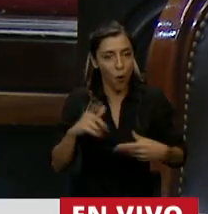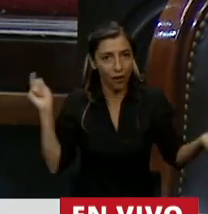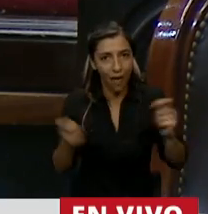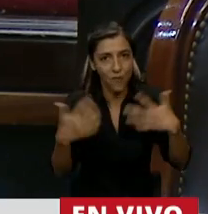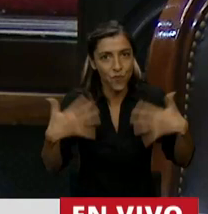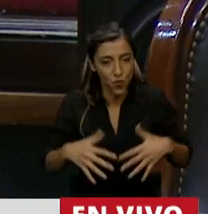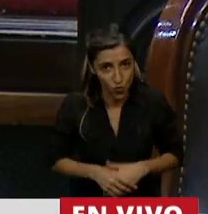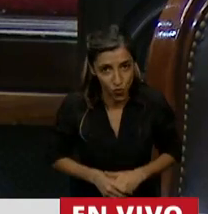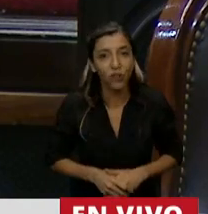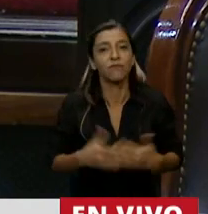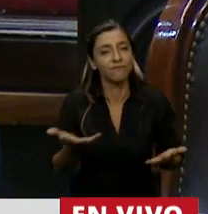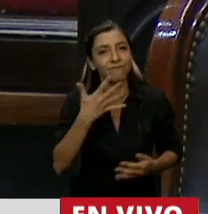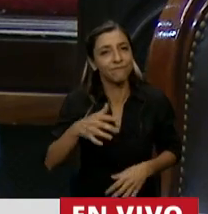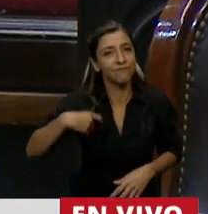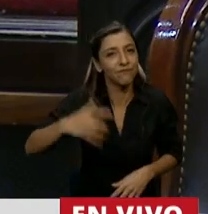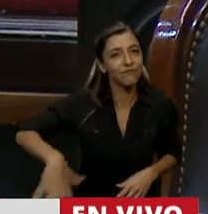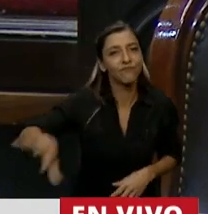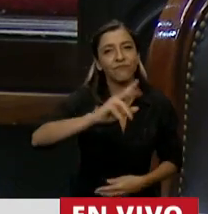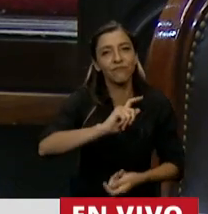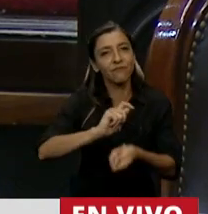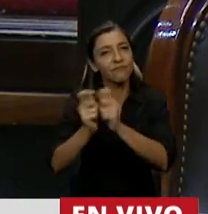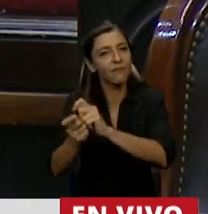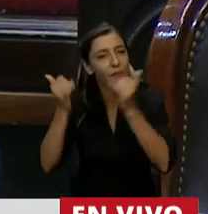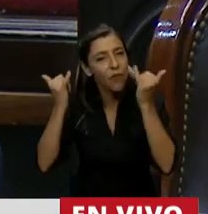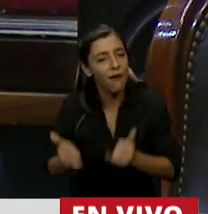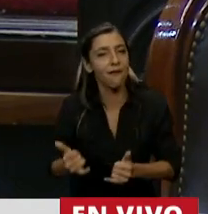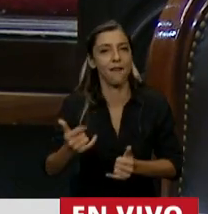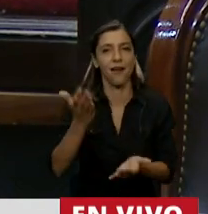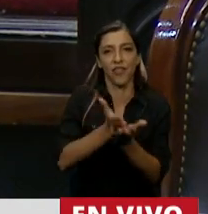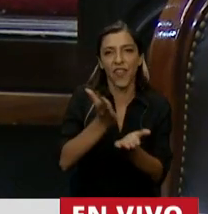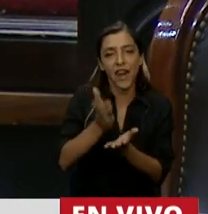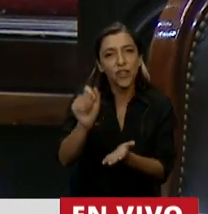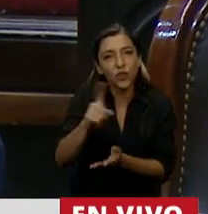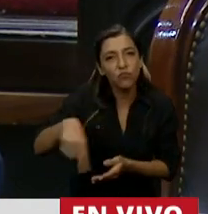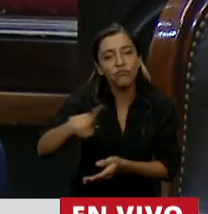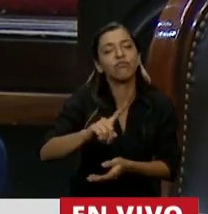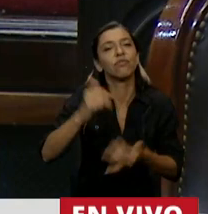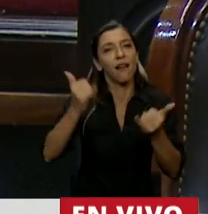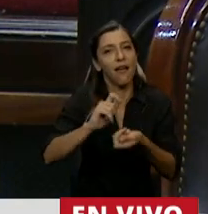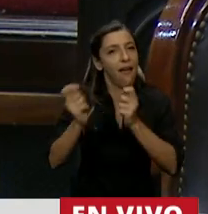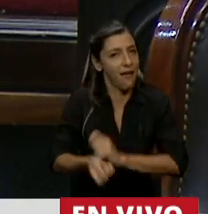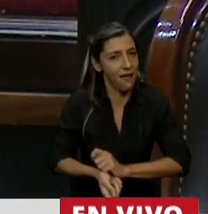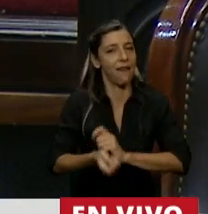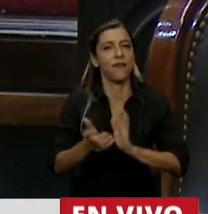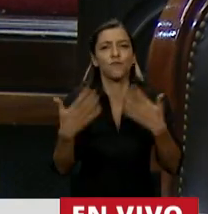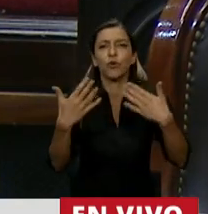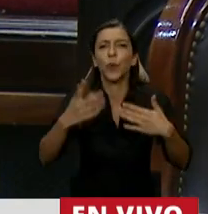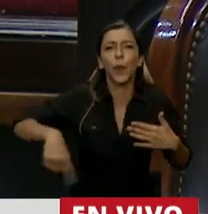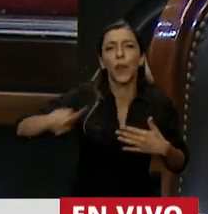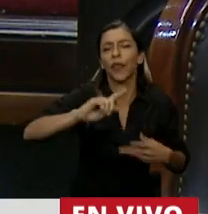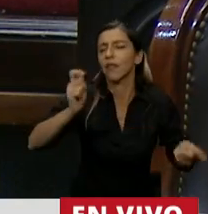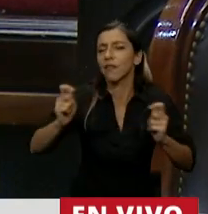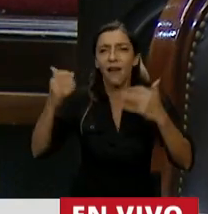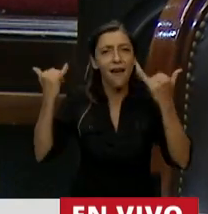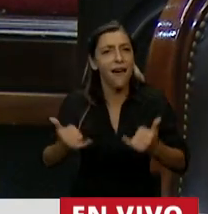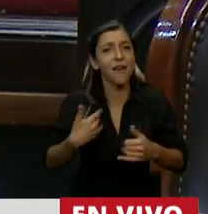de derechos, a nivel de existencia, de presencia y de posibilidades para los